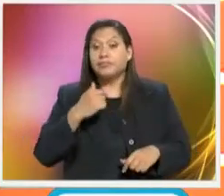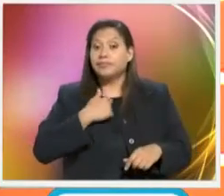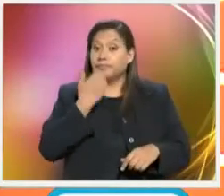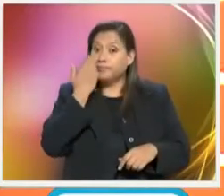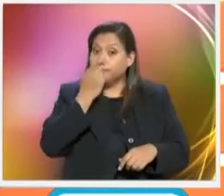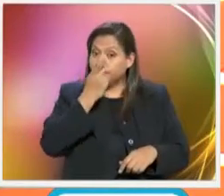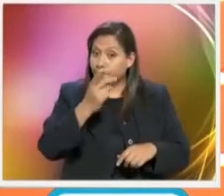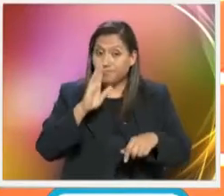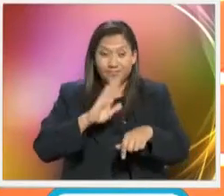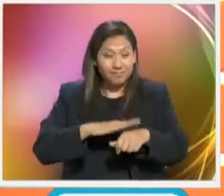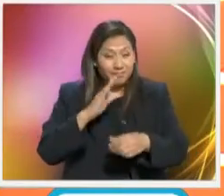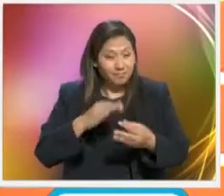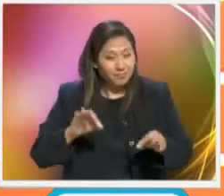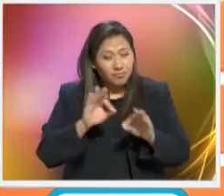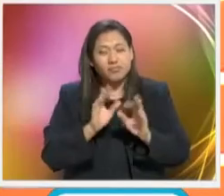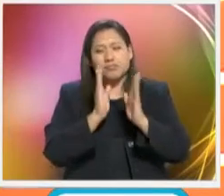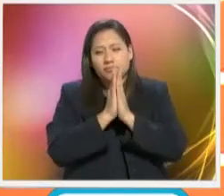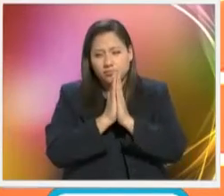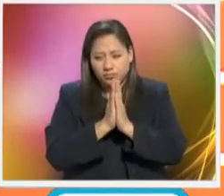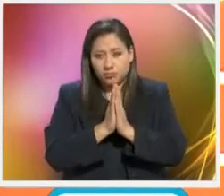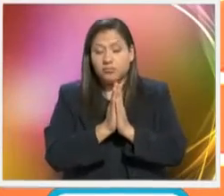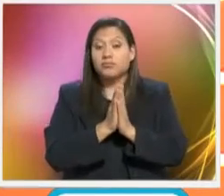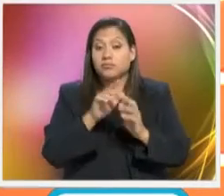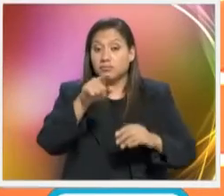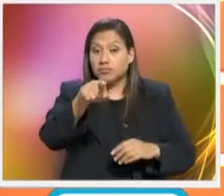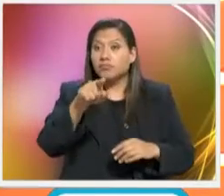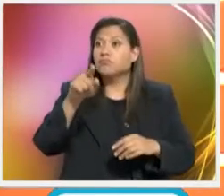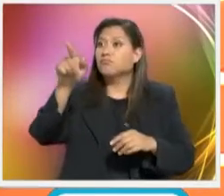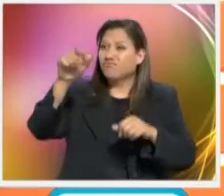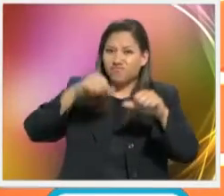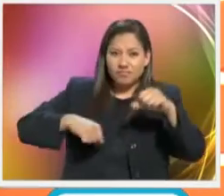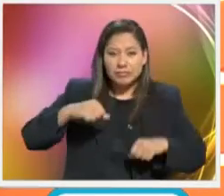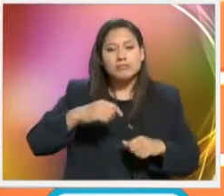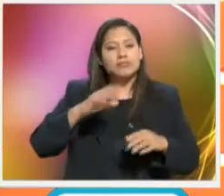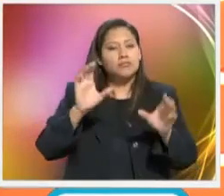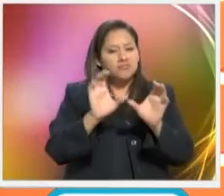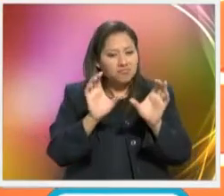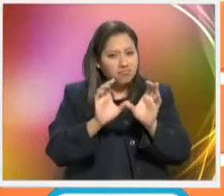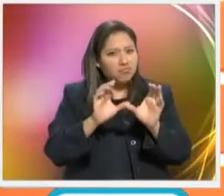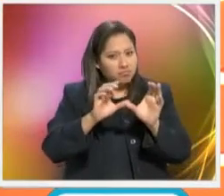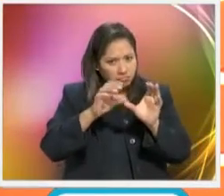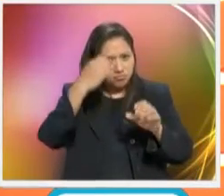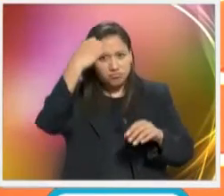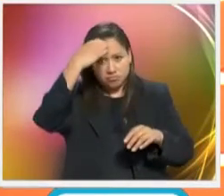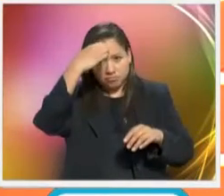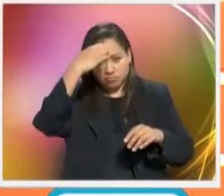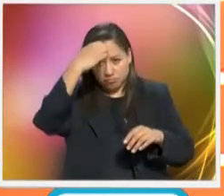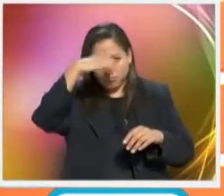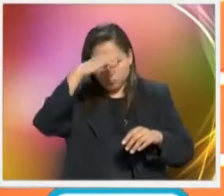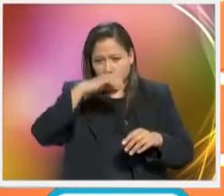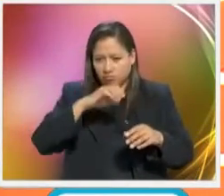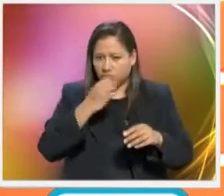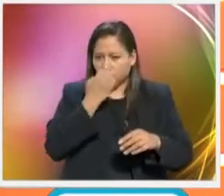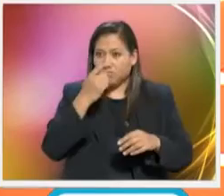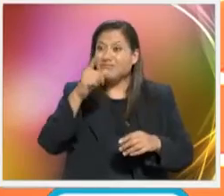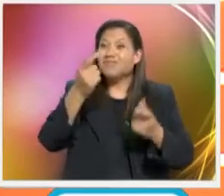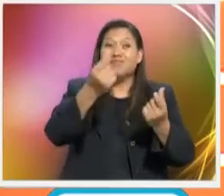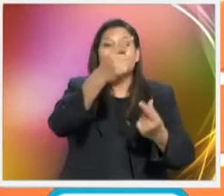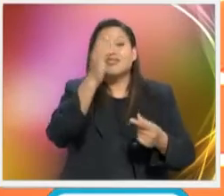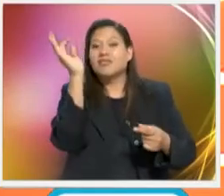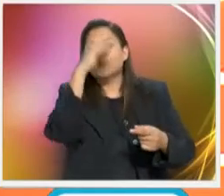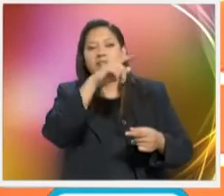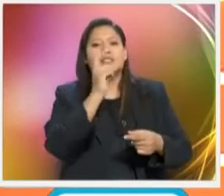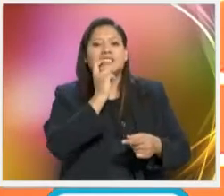que lo más importante, por favor, busquen un cirujano plástico certificado. Muy bien. En estos tiempos hay